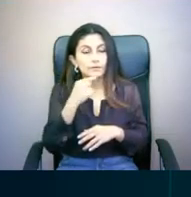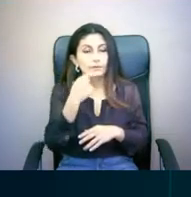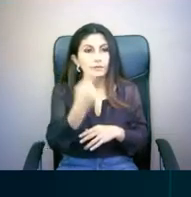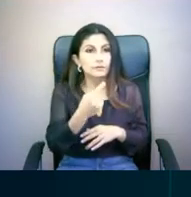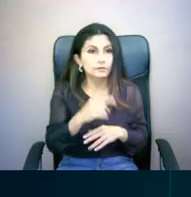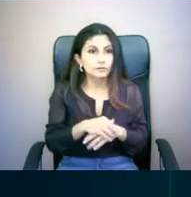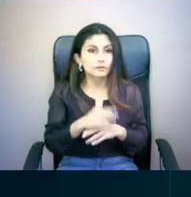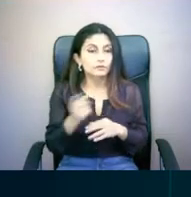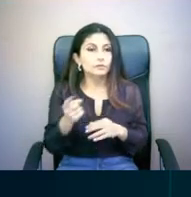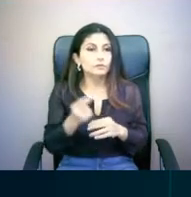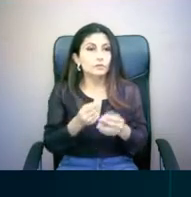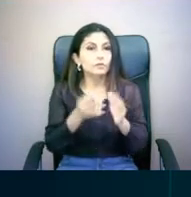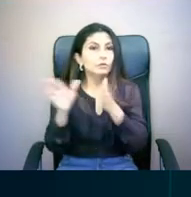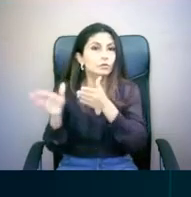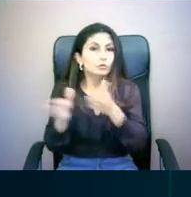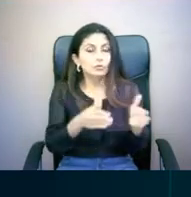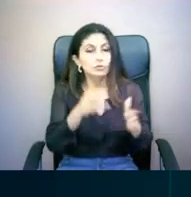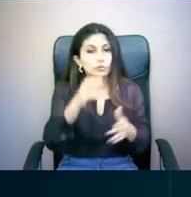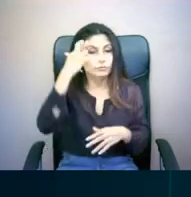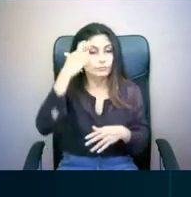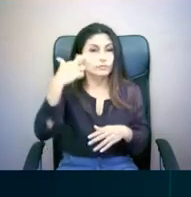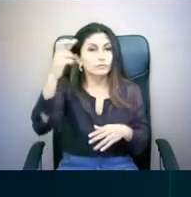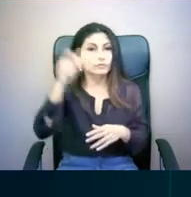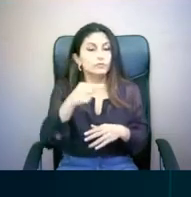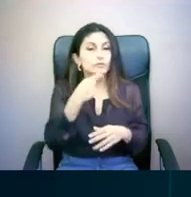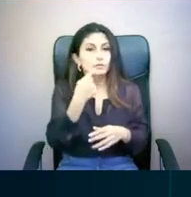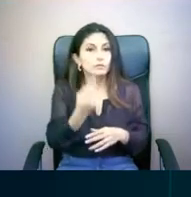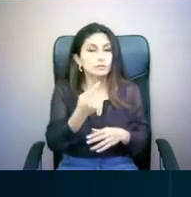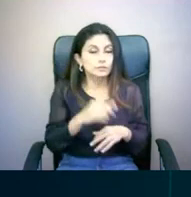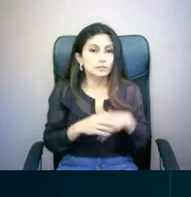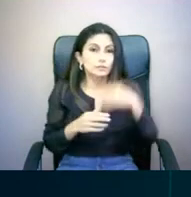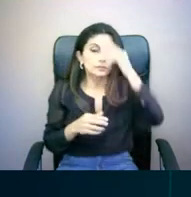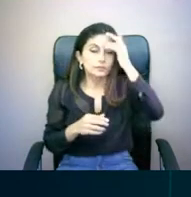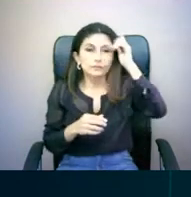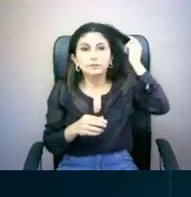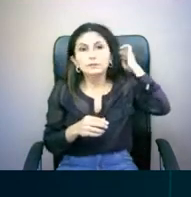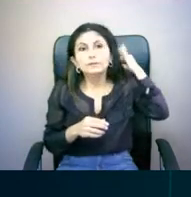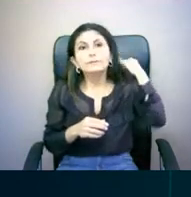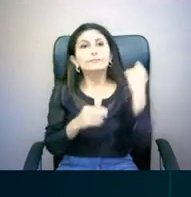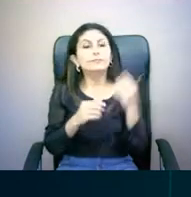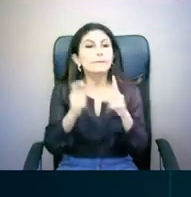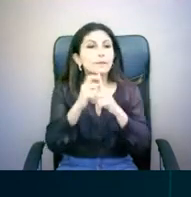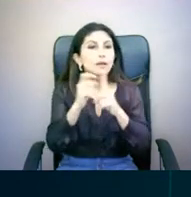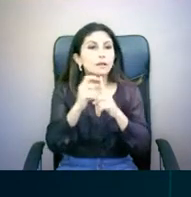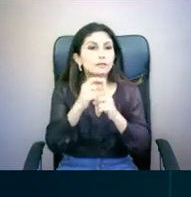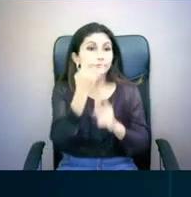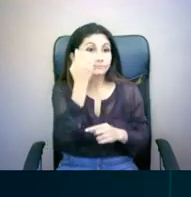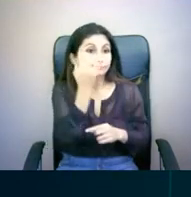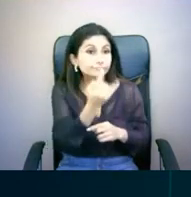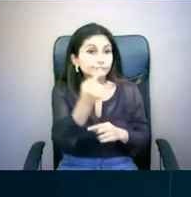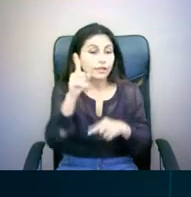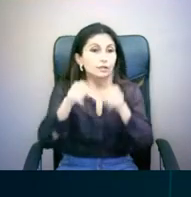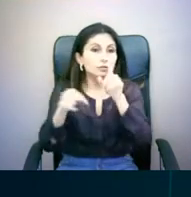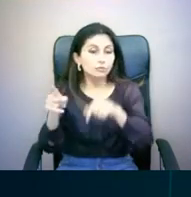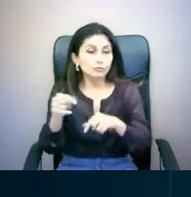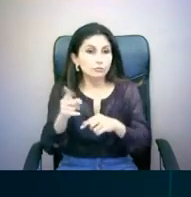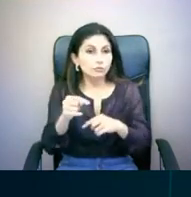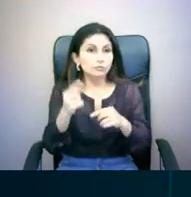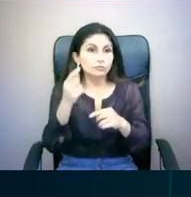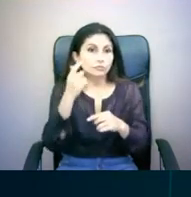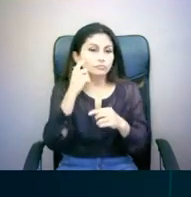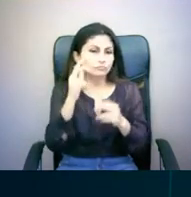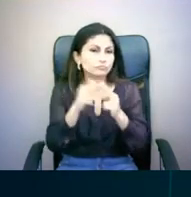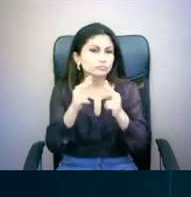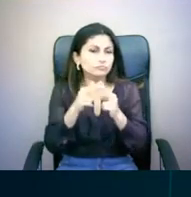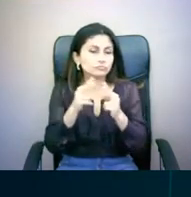de los Profesionales, The Pulse of Professional. En este, digamos, establecen un término bien interesante. Pronto quienes están más familiarizados con la gestión de proyectos lo conocen